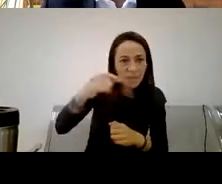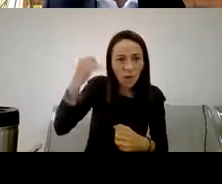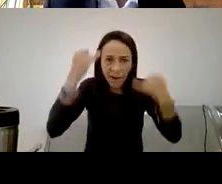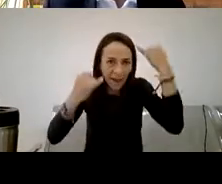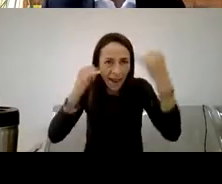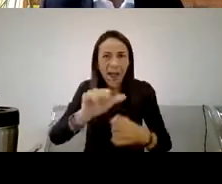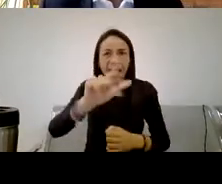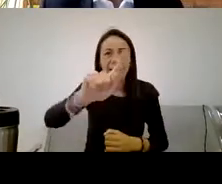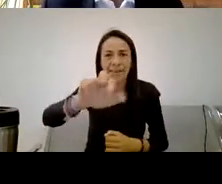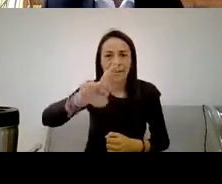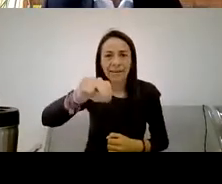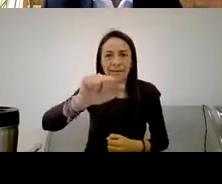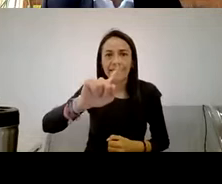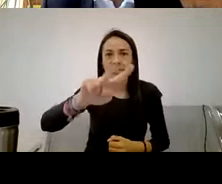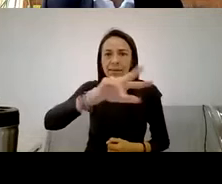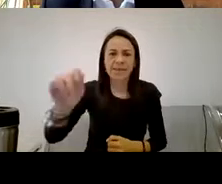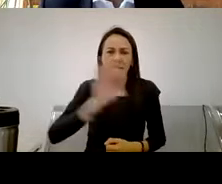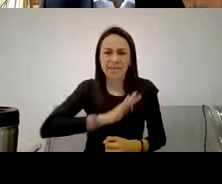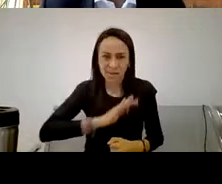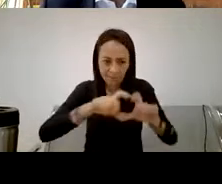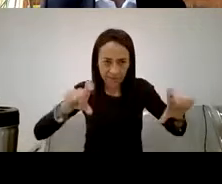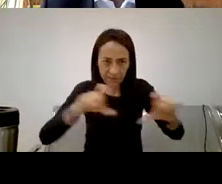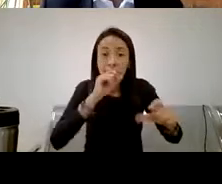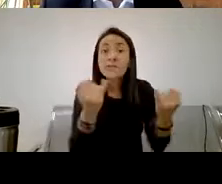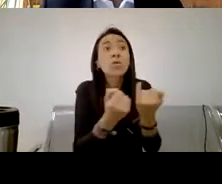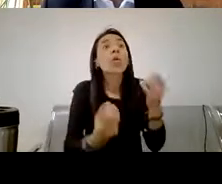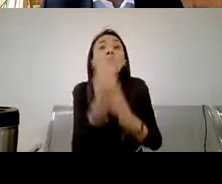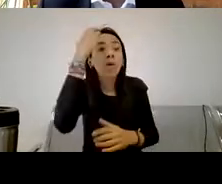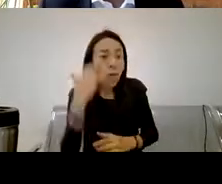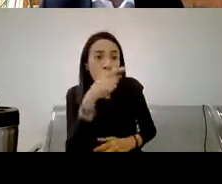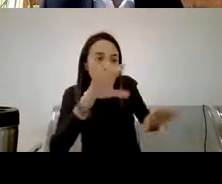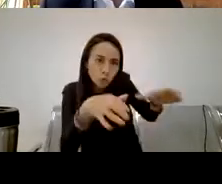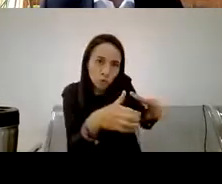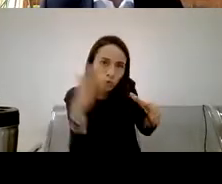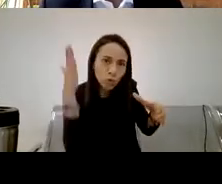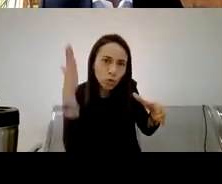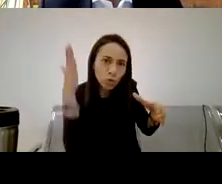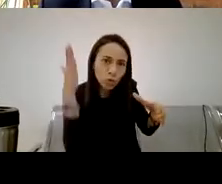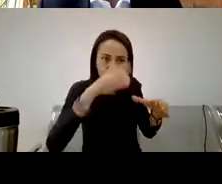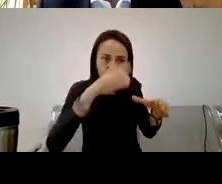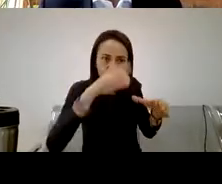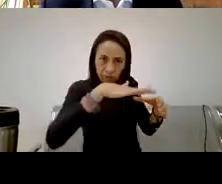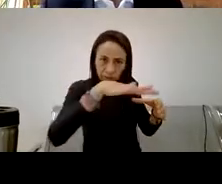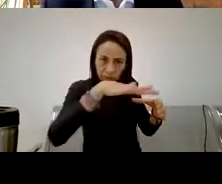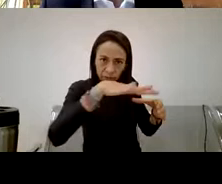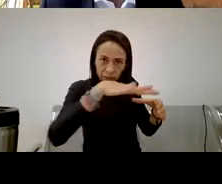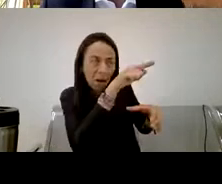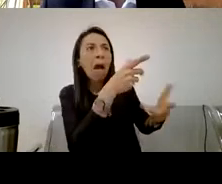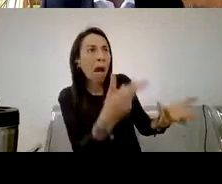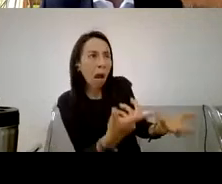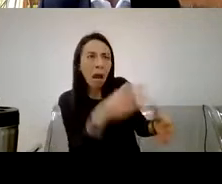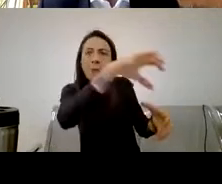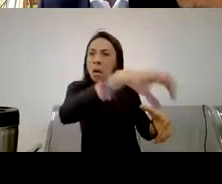redes sociales, lo que hizo el Consejo Cívico de Nuevo León a nivel local y sumándonos a otras organizaciones civiles, y